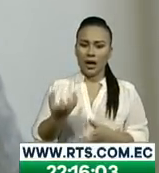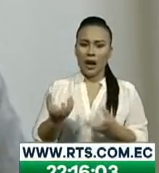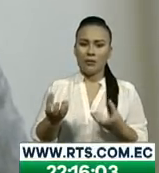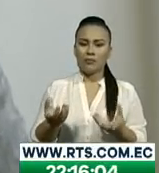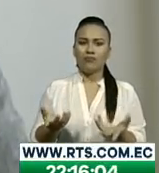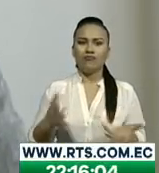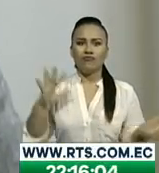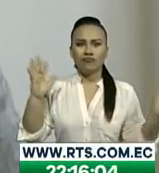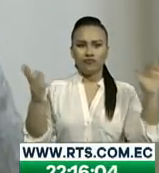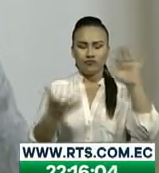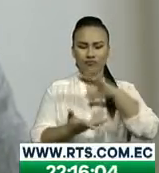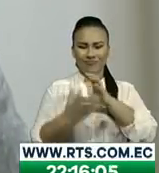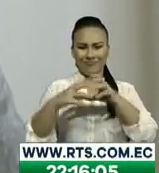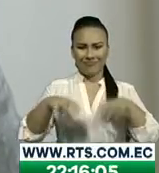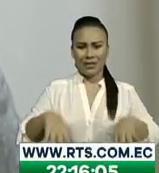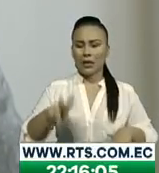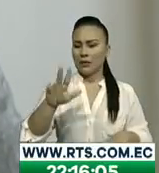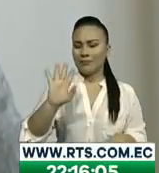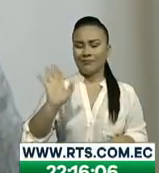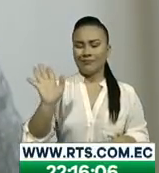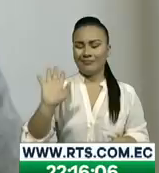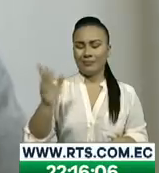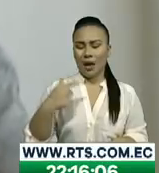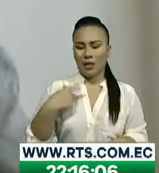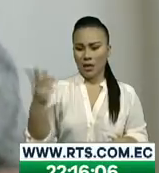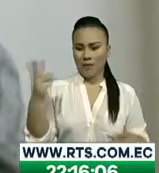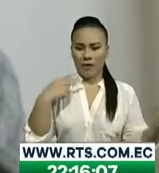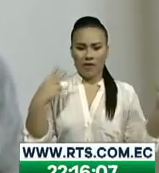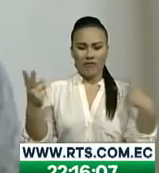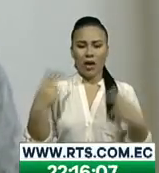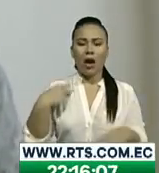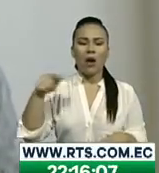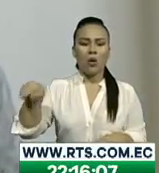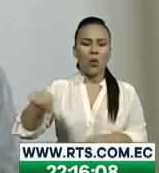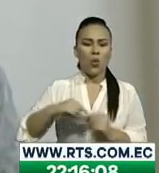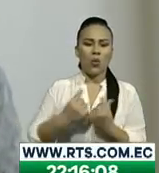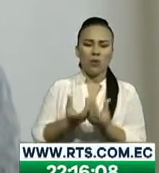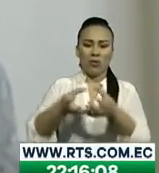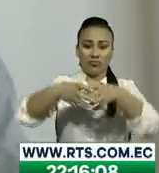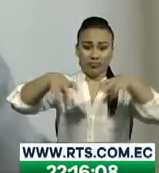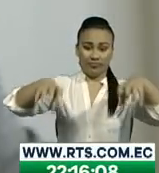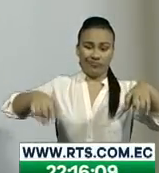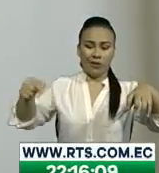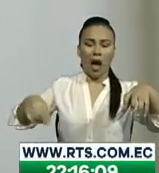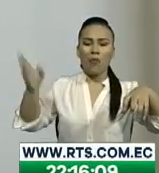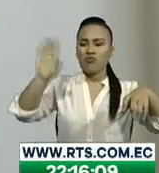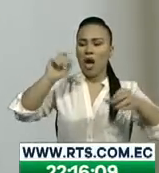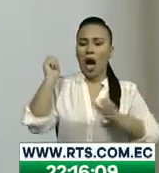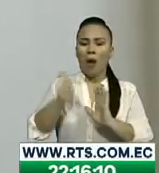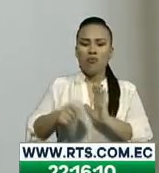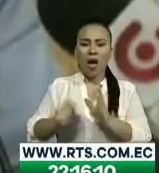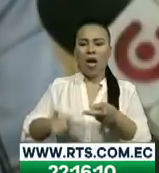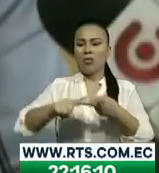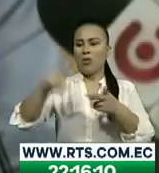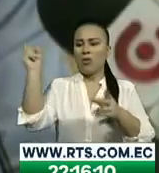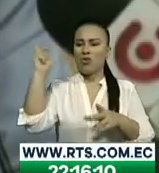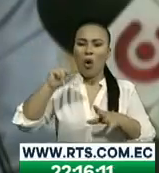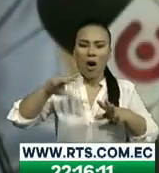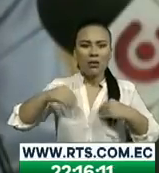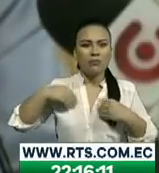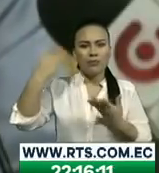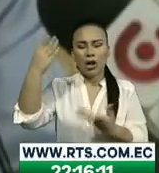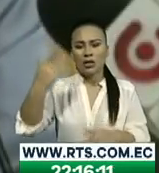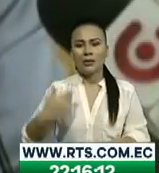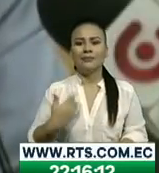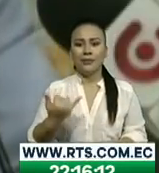de la Revolución Ciudadana. Y esos esfuerzos usted lo puede ver desde, ¿no es cierto?, los ámbitos legales hasta los ámbitos políticos. Así